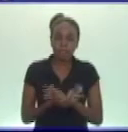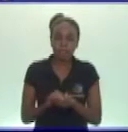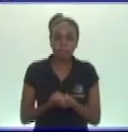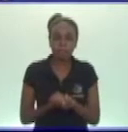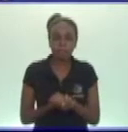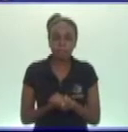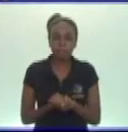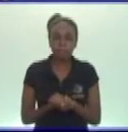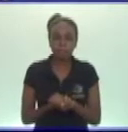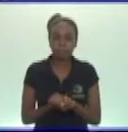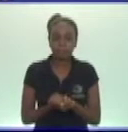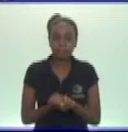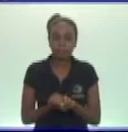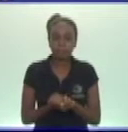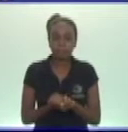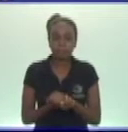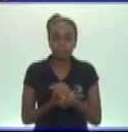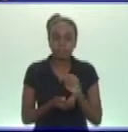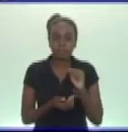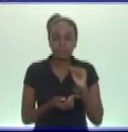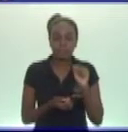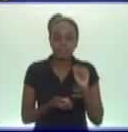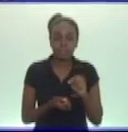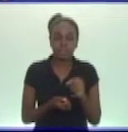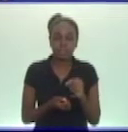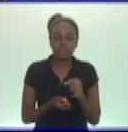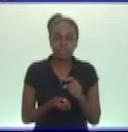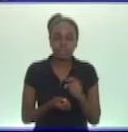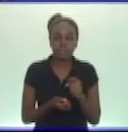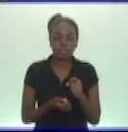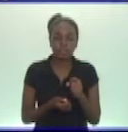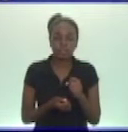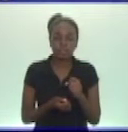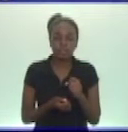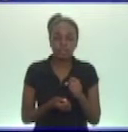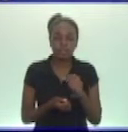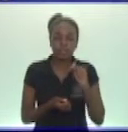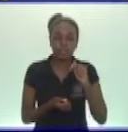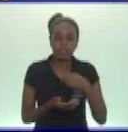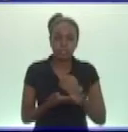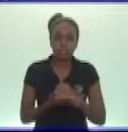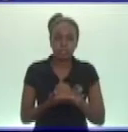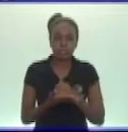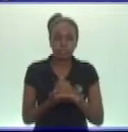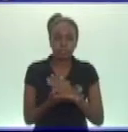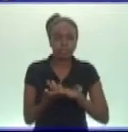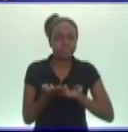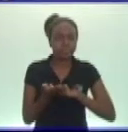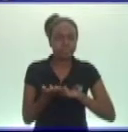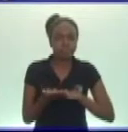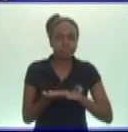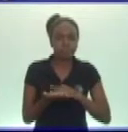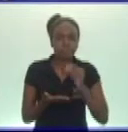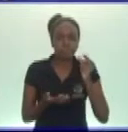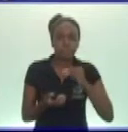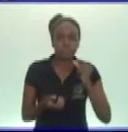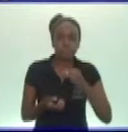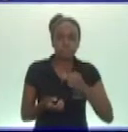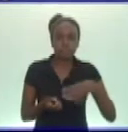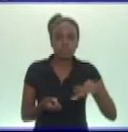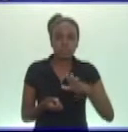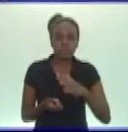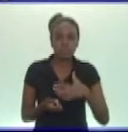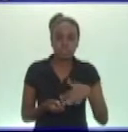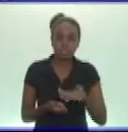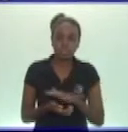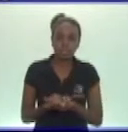una denuncia este relato, es una cruda denuncia de las condiciones alienantes del hombre en la sociedad capitalista, es